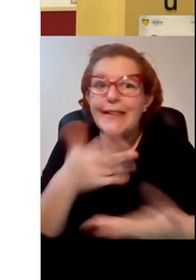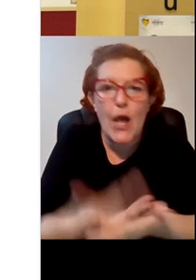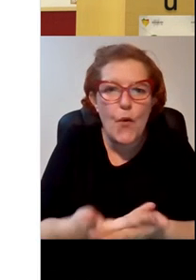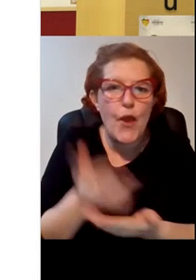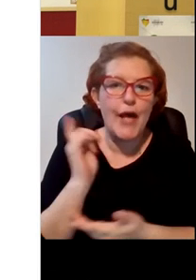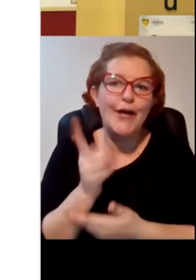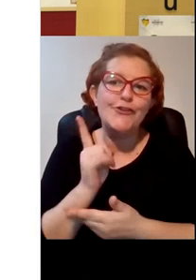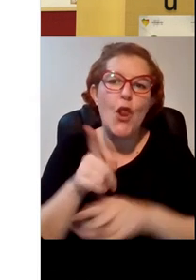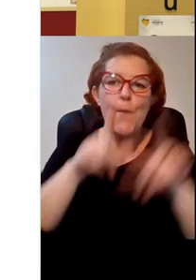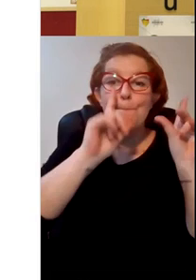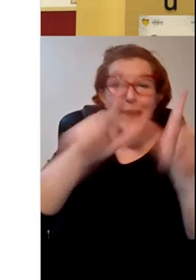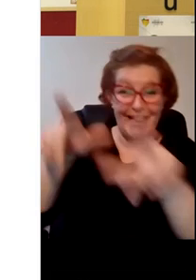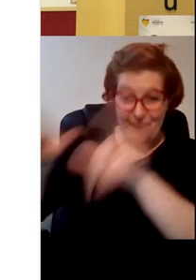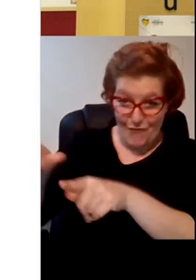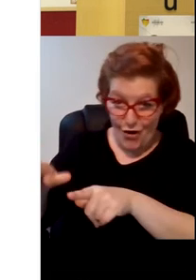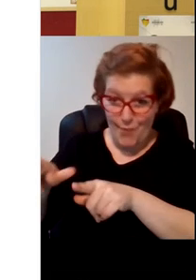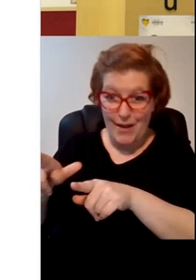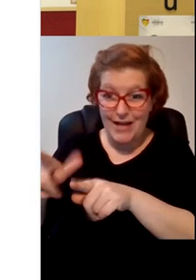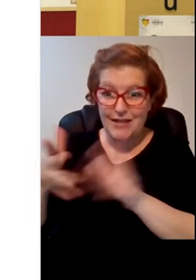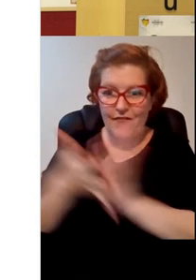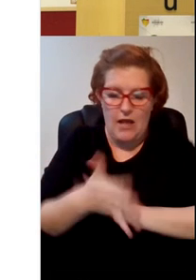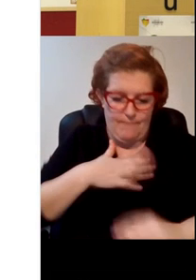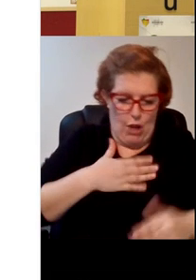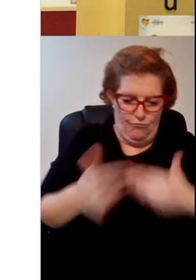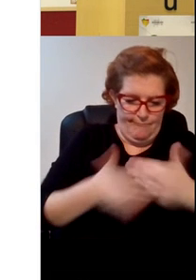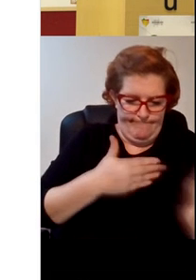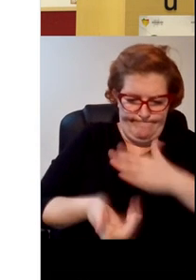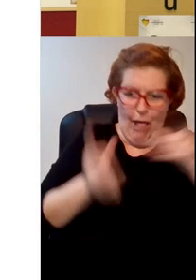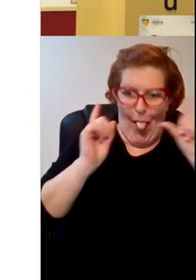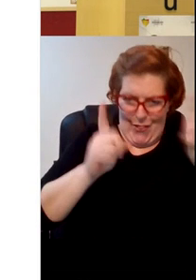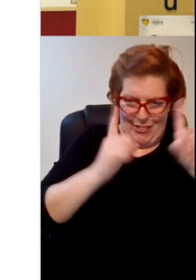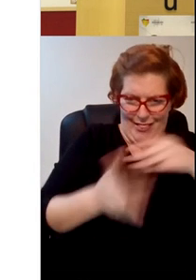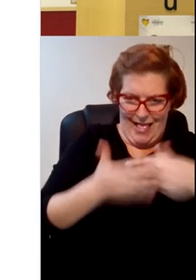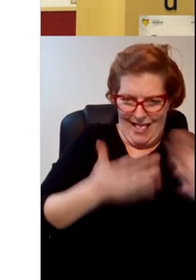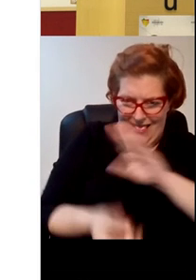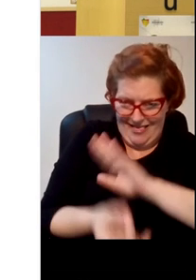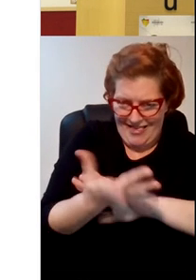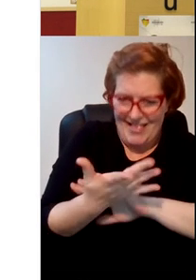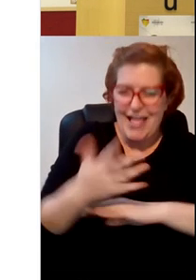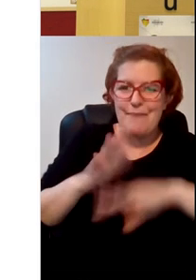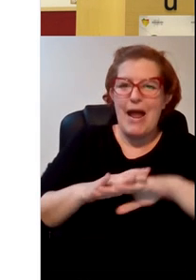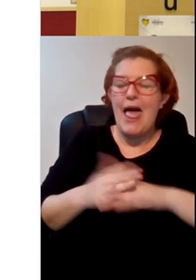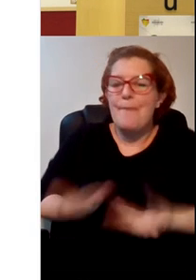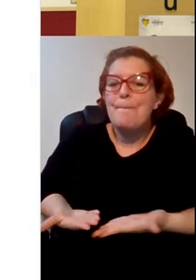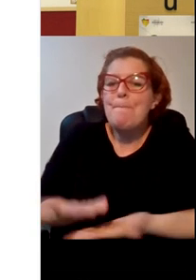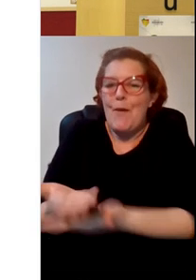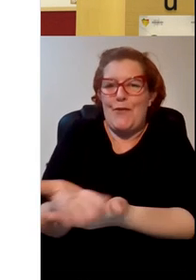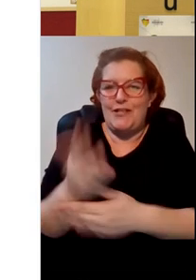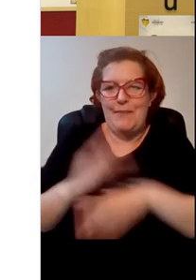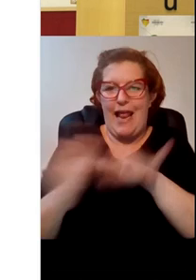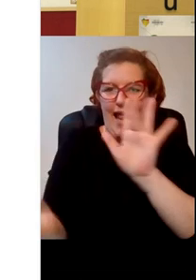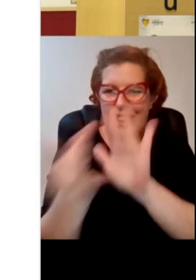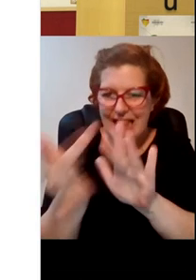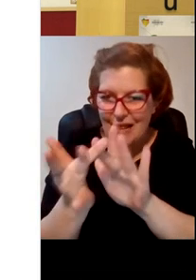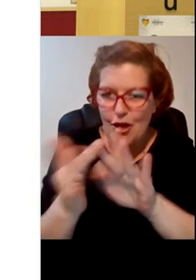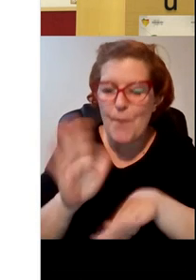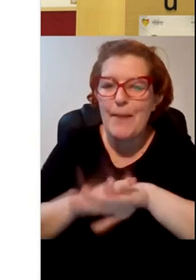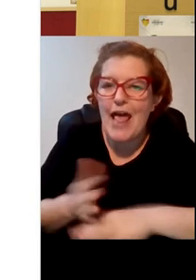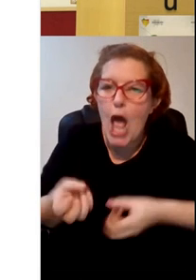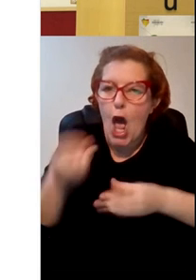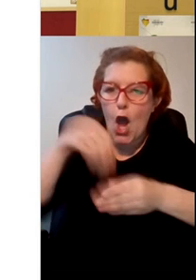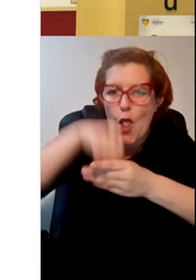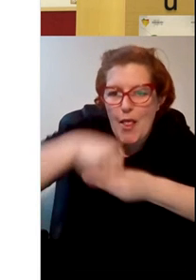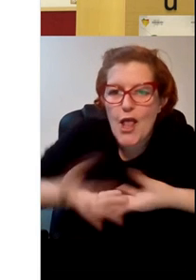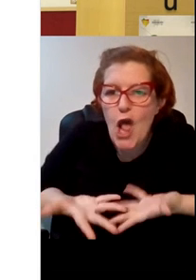plataformas creadas por el docente que proponen una interacción o una provisión de contenidos